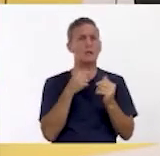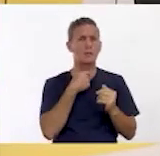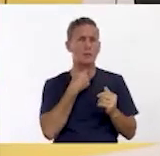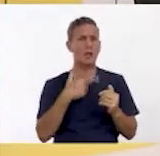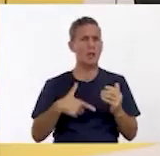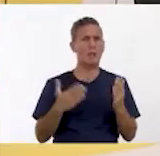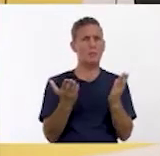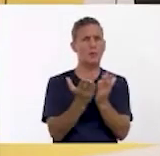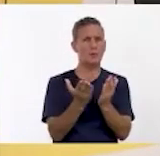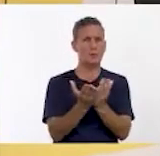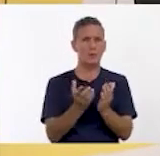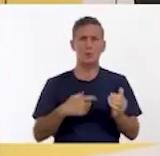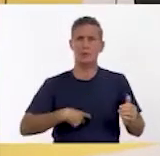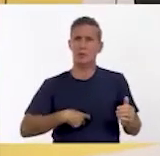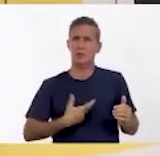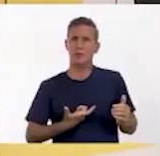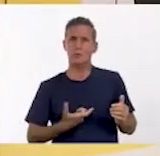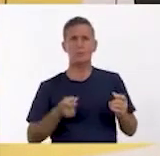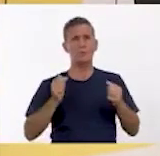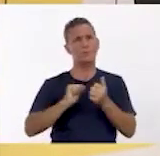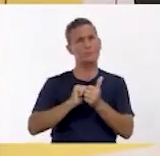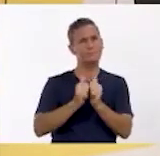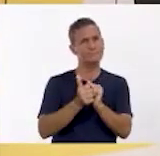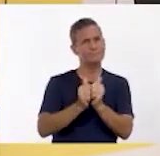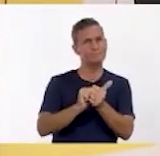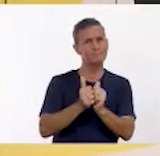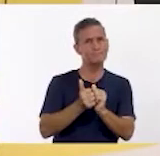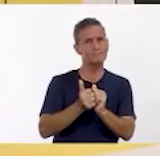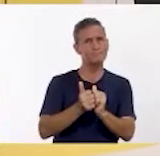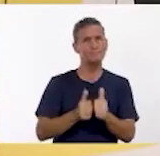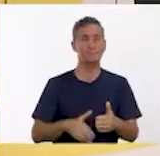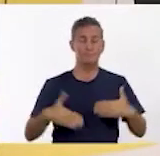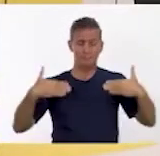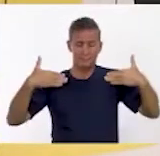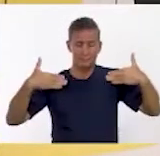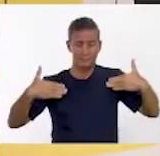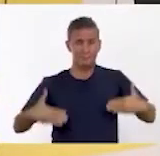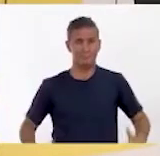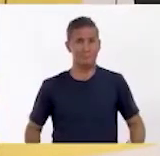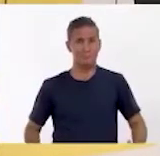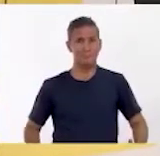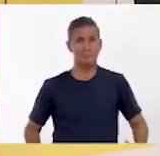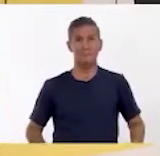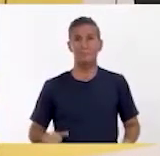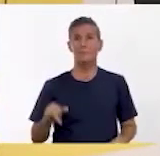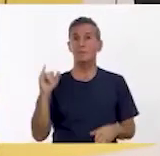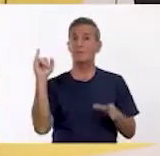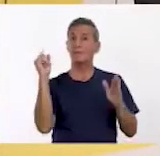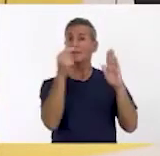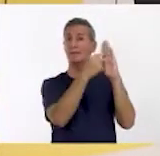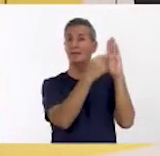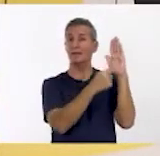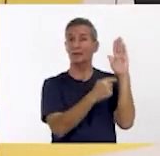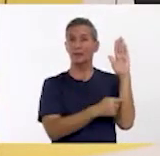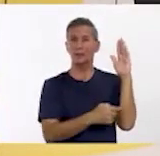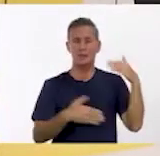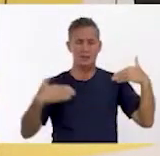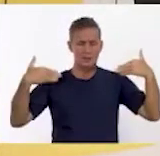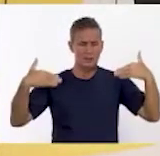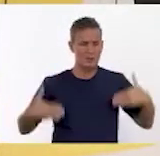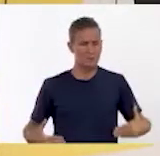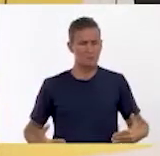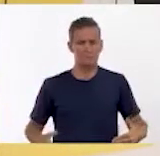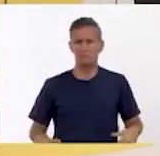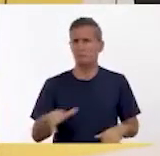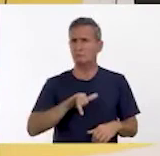cultura, en el deporte, en la salud, con los índices de salud que nosotros vimos que están a la altura de